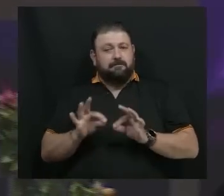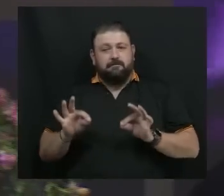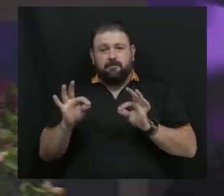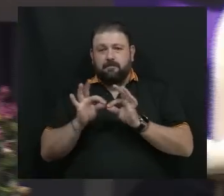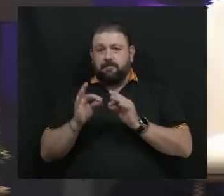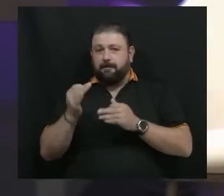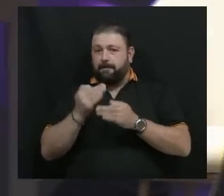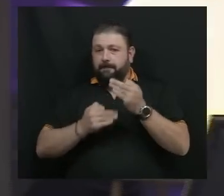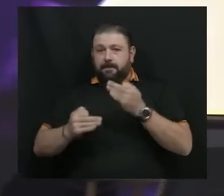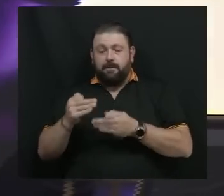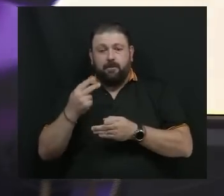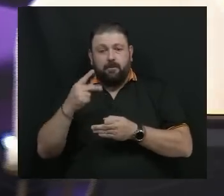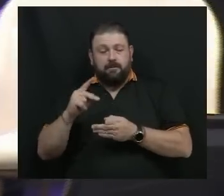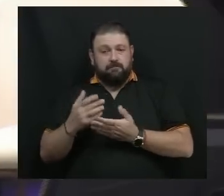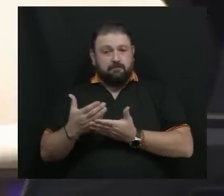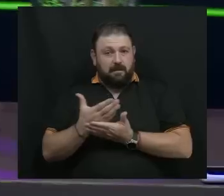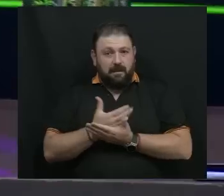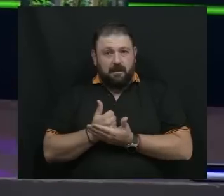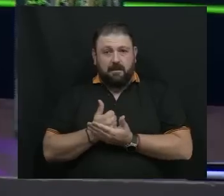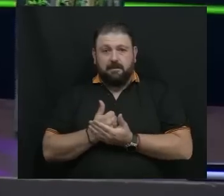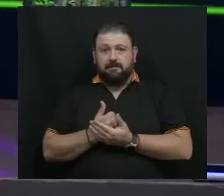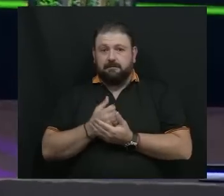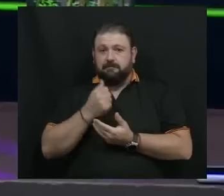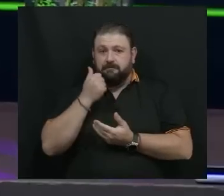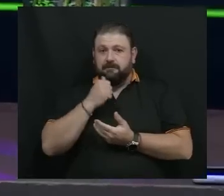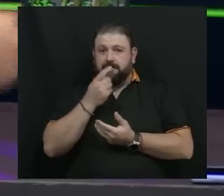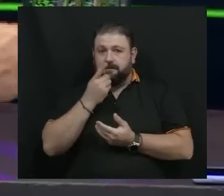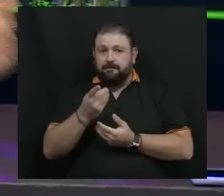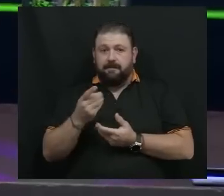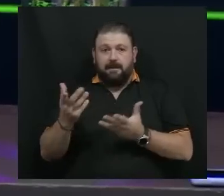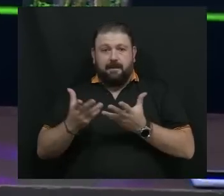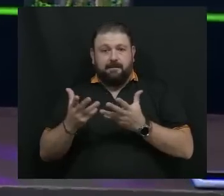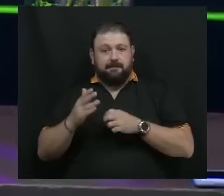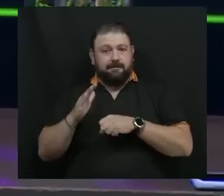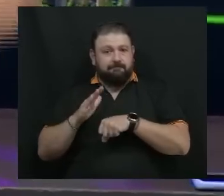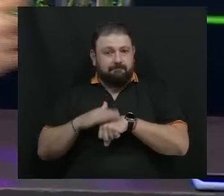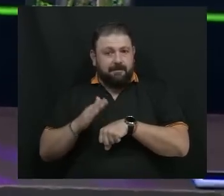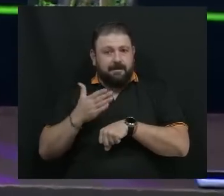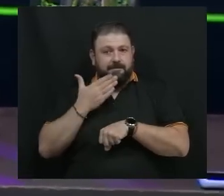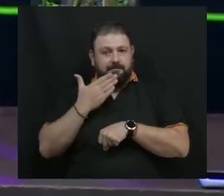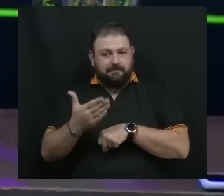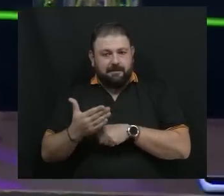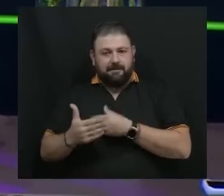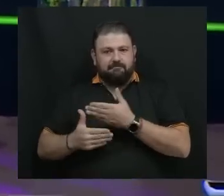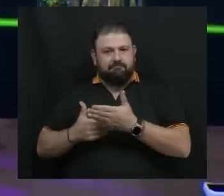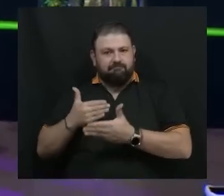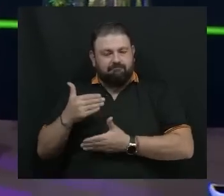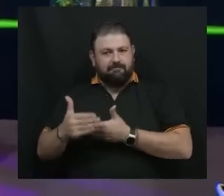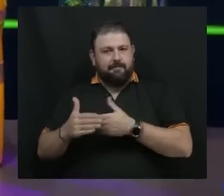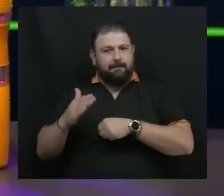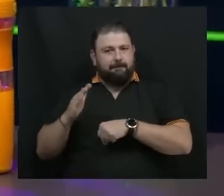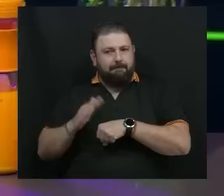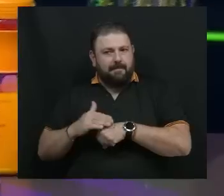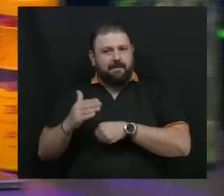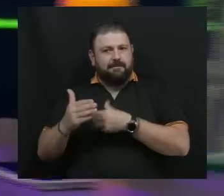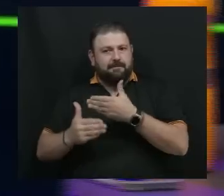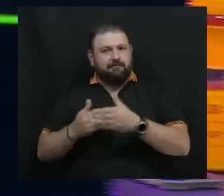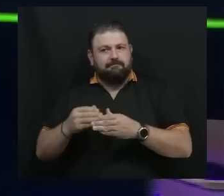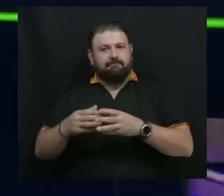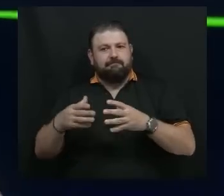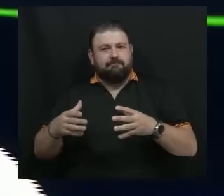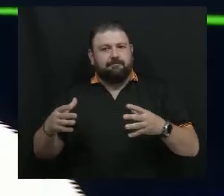bonos te los ganas cuando haces más, logras más volumen, más producción. Y los